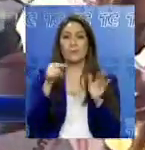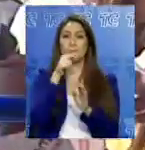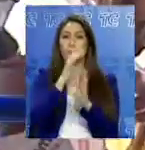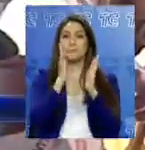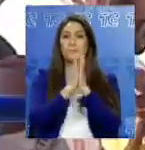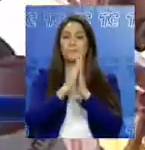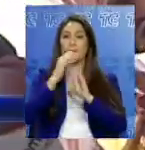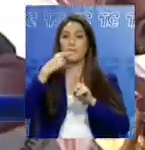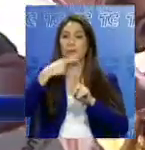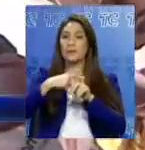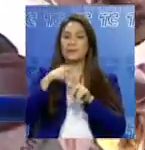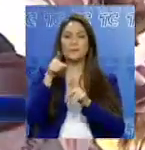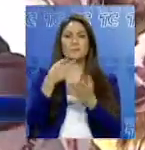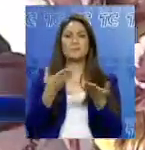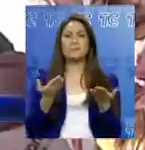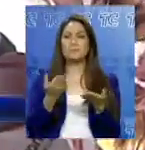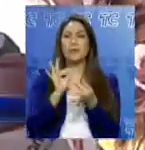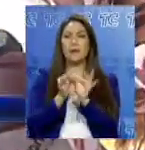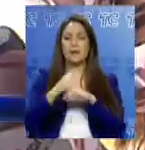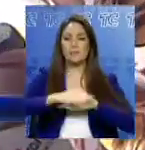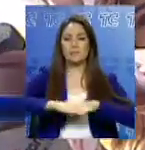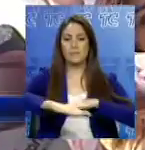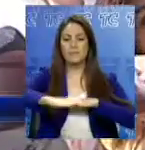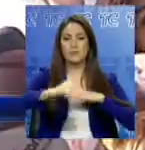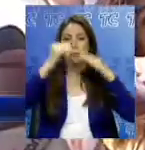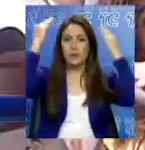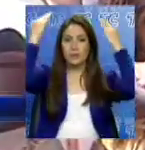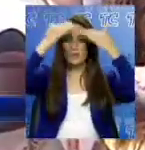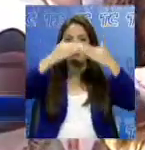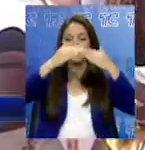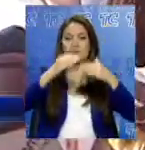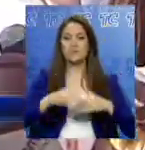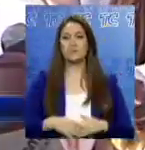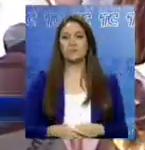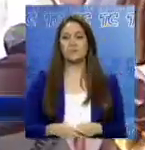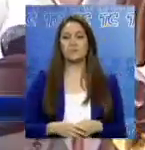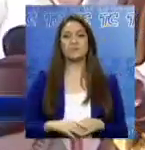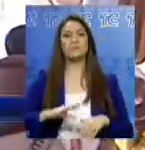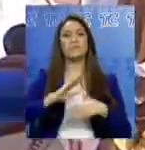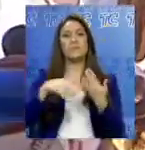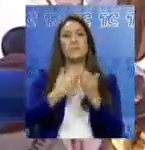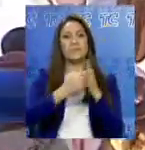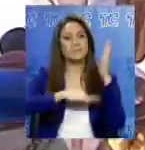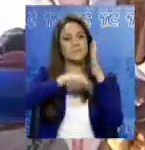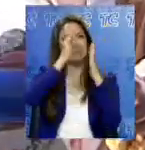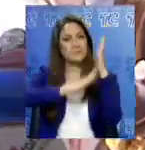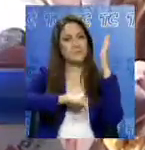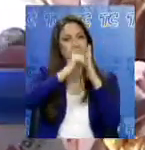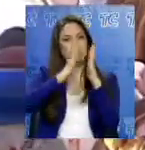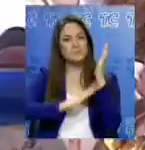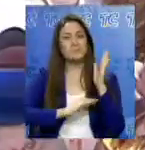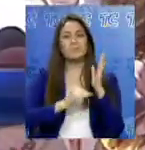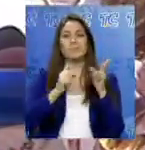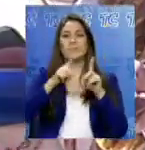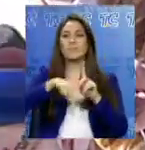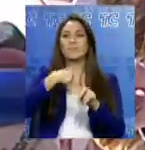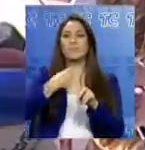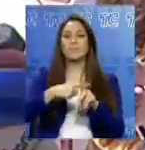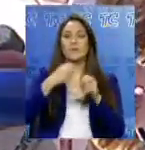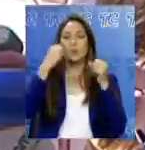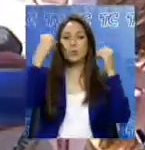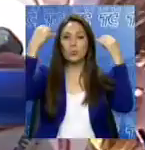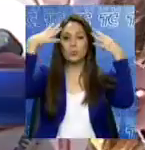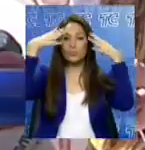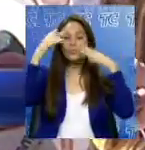del Quinche, hemos reparado pisos, techos, hemos rehabilitado su pintura, hemos colocado nueva